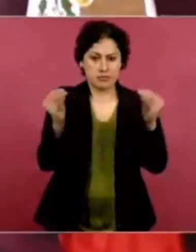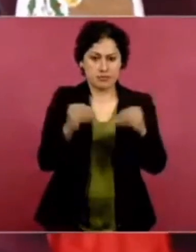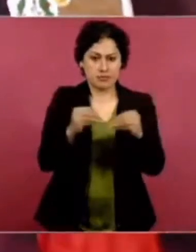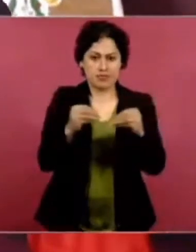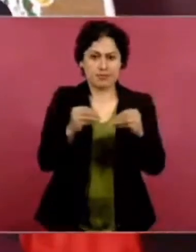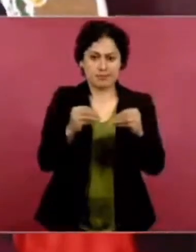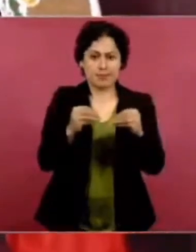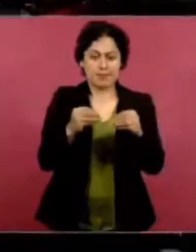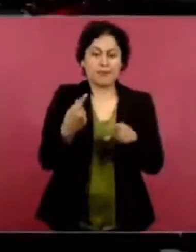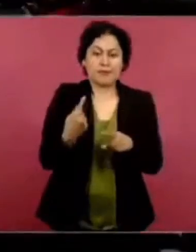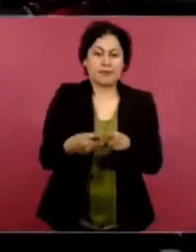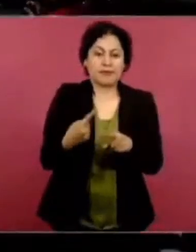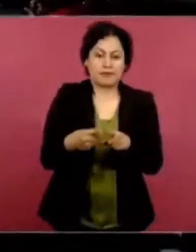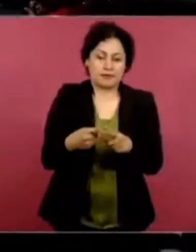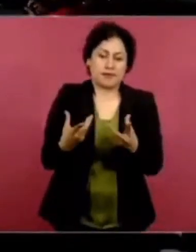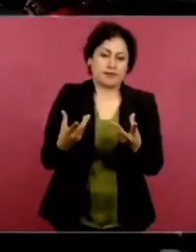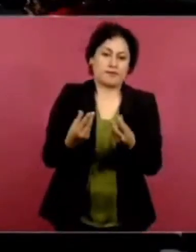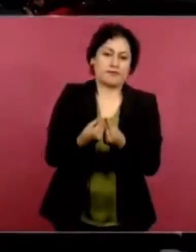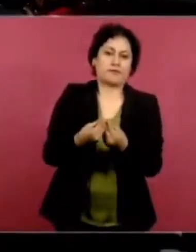con Peña